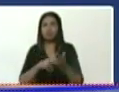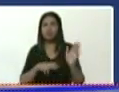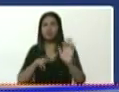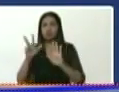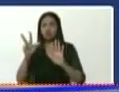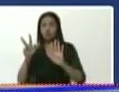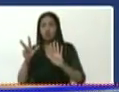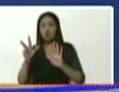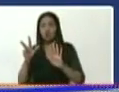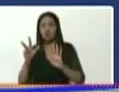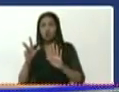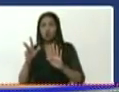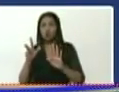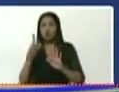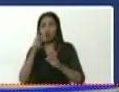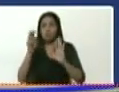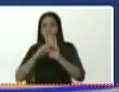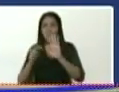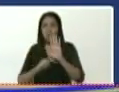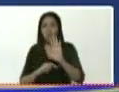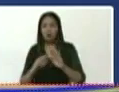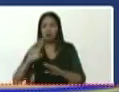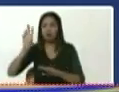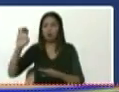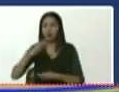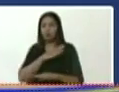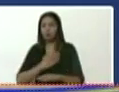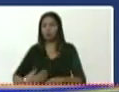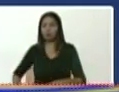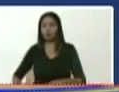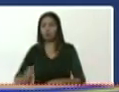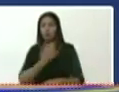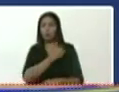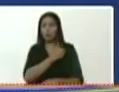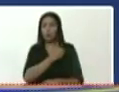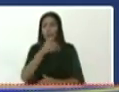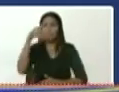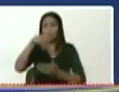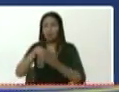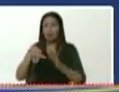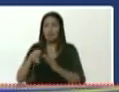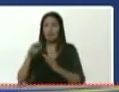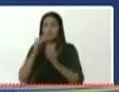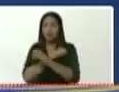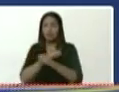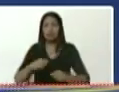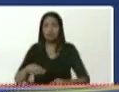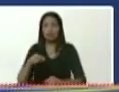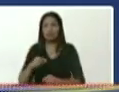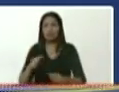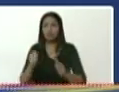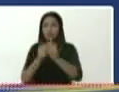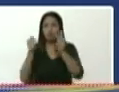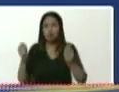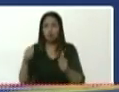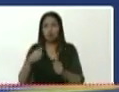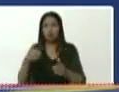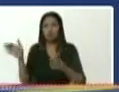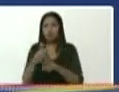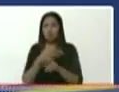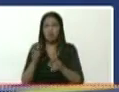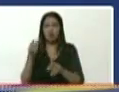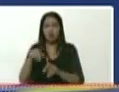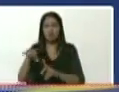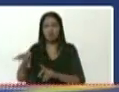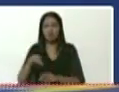presidente, la agenda del autoproclamado, que ha llamado a la intervención militar, al bloqueo y al golpe de Estado.